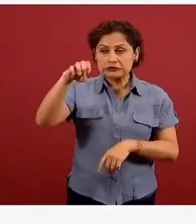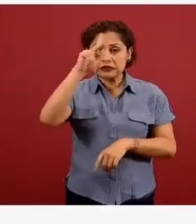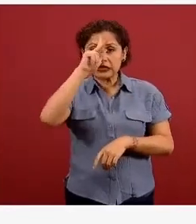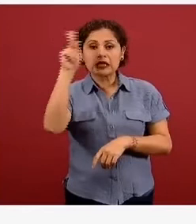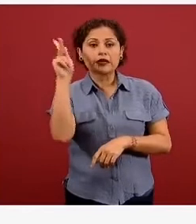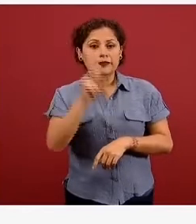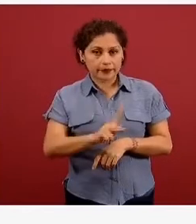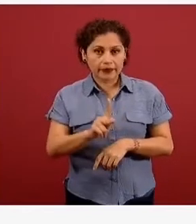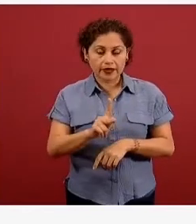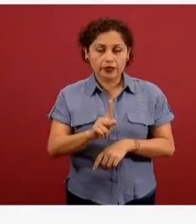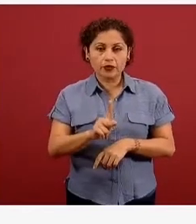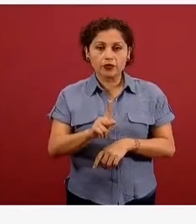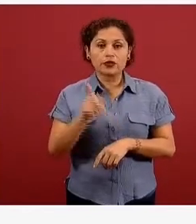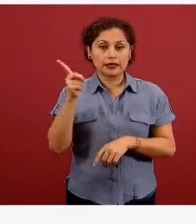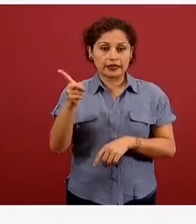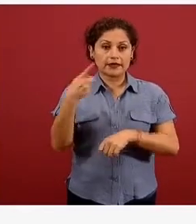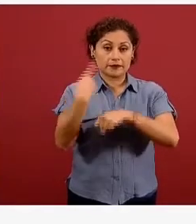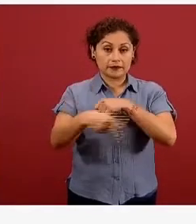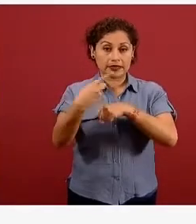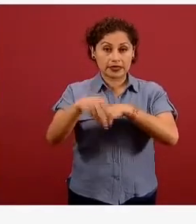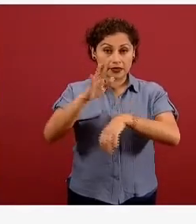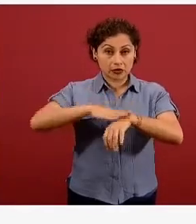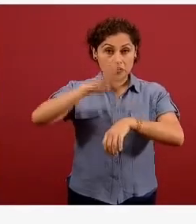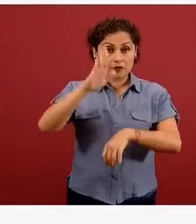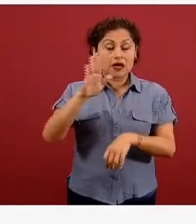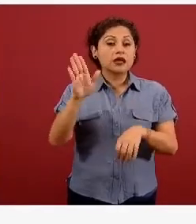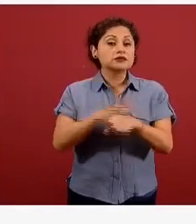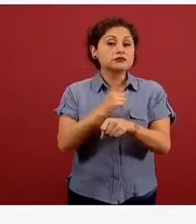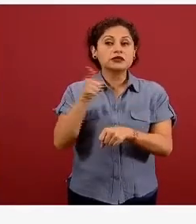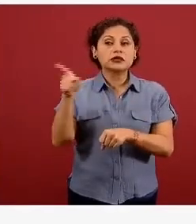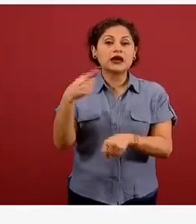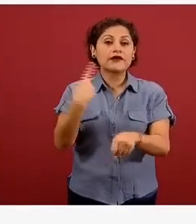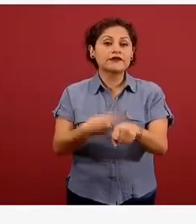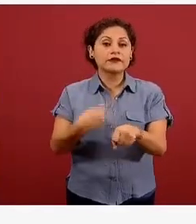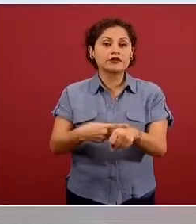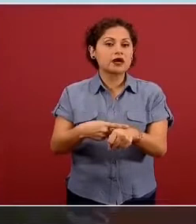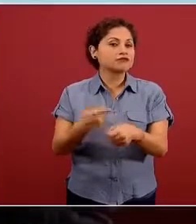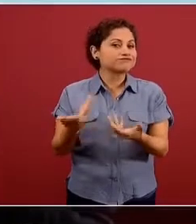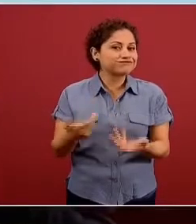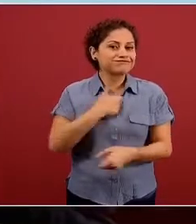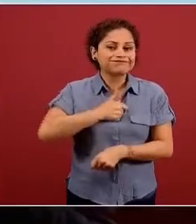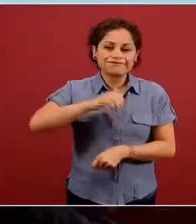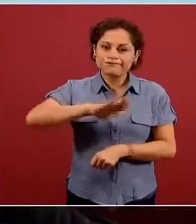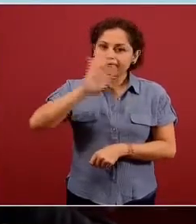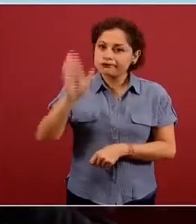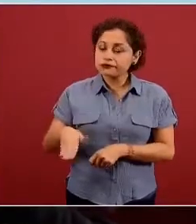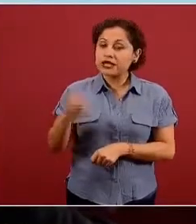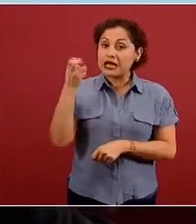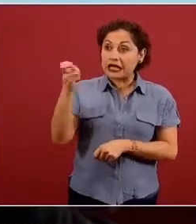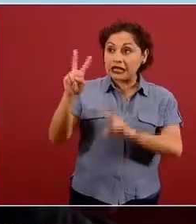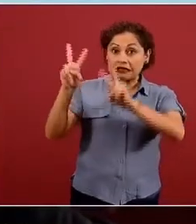riesgo también alto de presentar un desenlace fatal. Esto es sumamente relevante y el mensaje